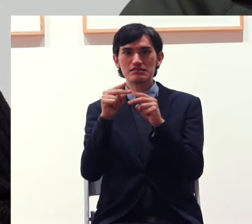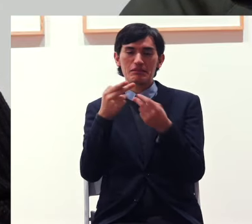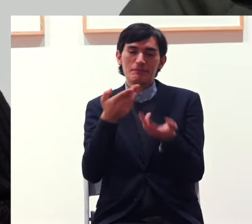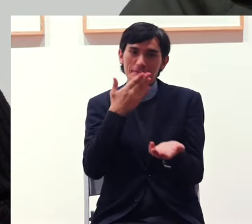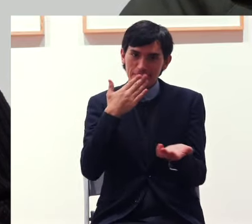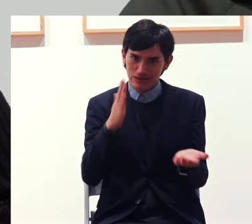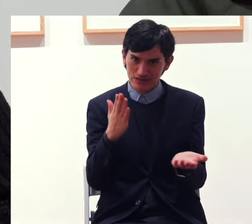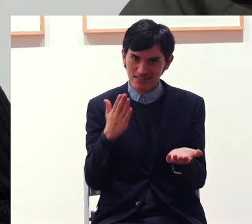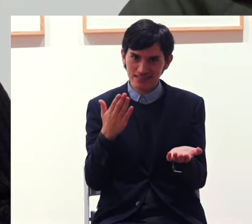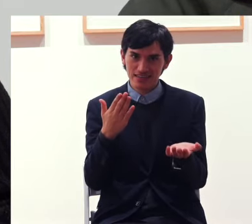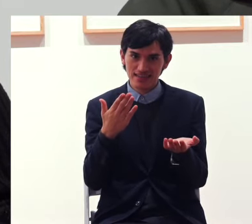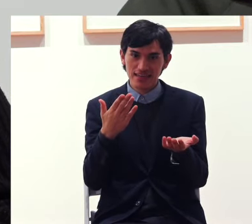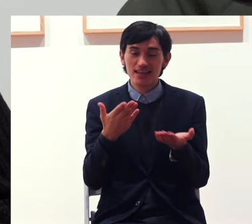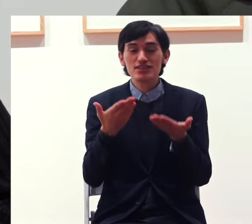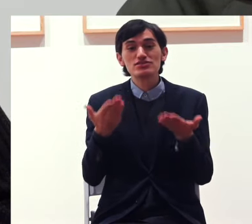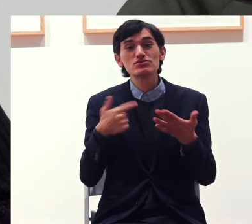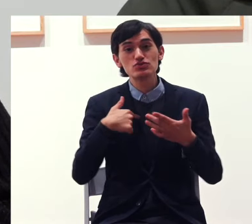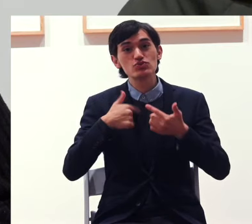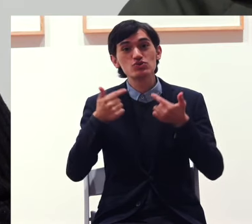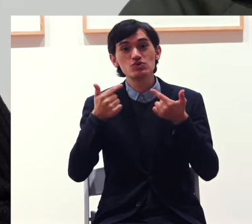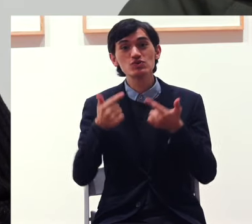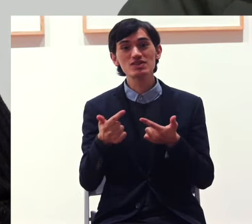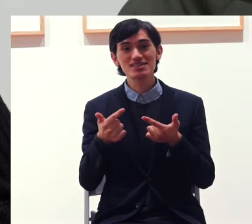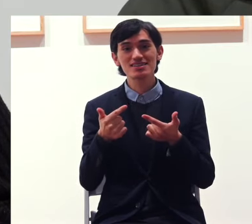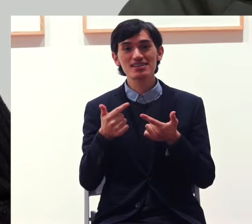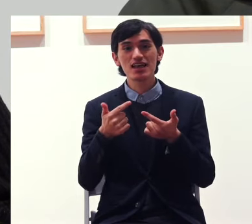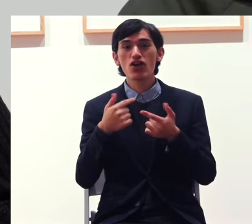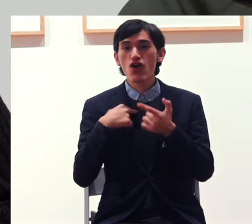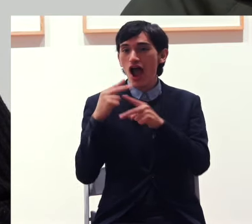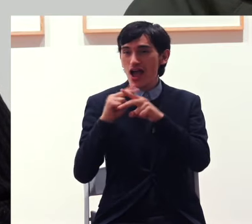sabía hacer mejor, digamos. Entonces yo, por supuesto,